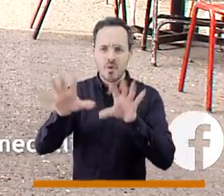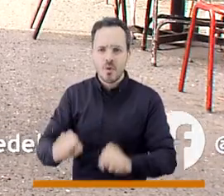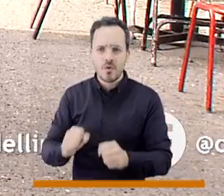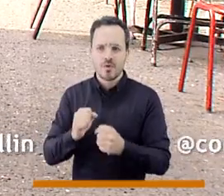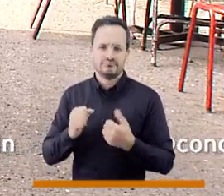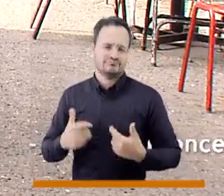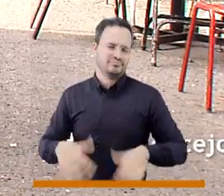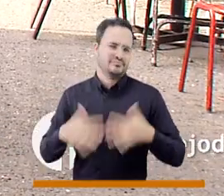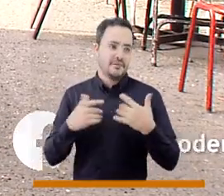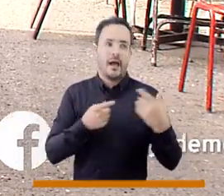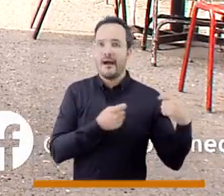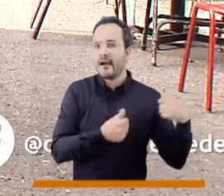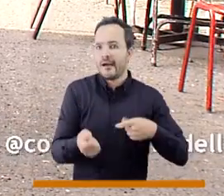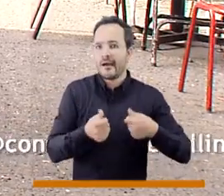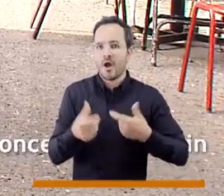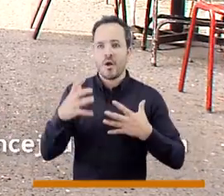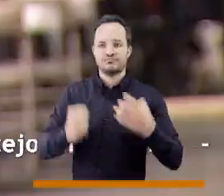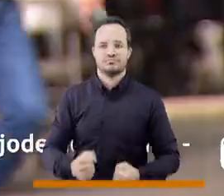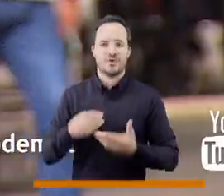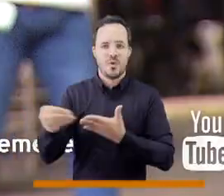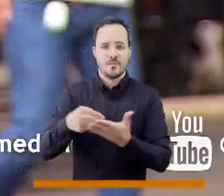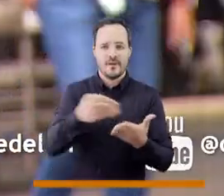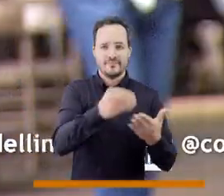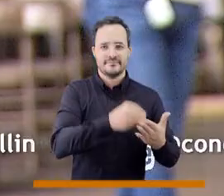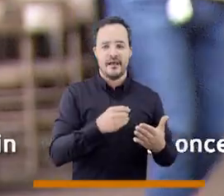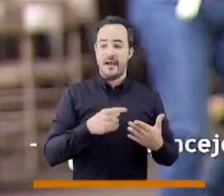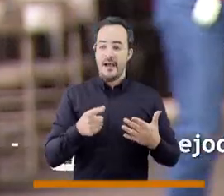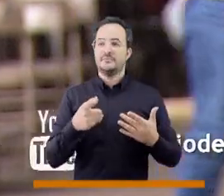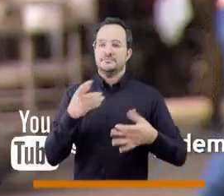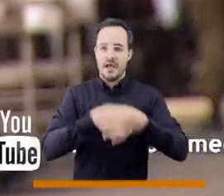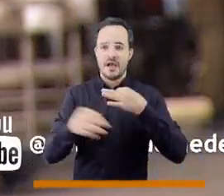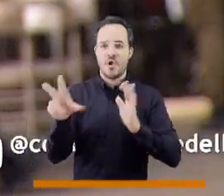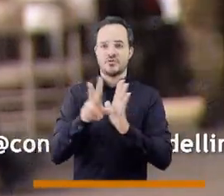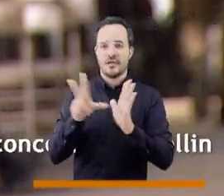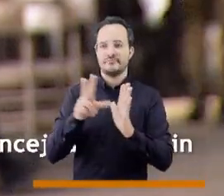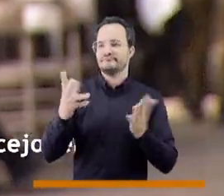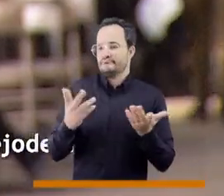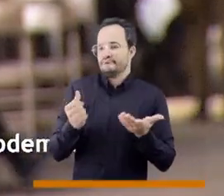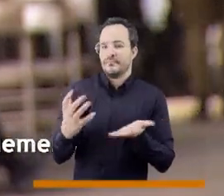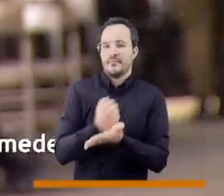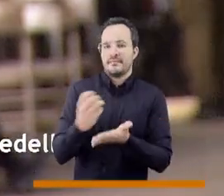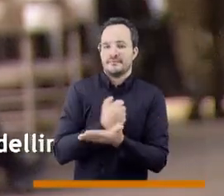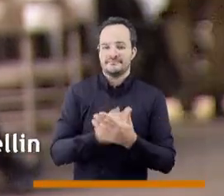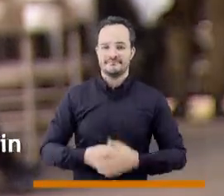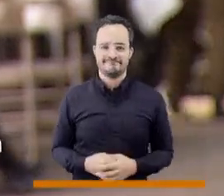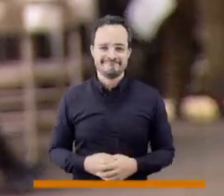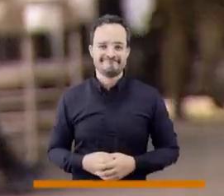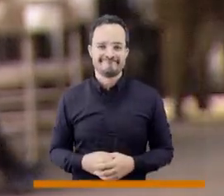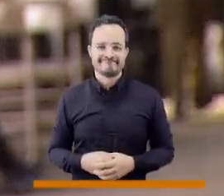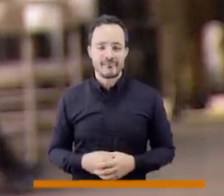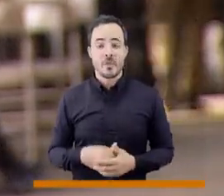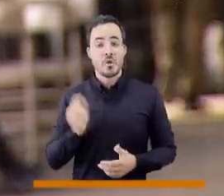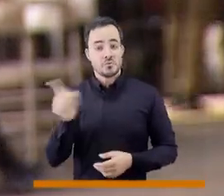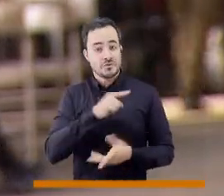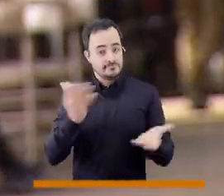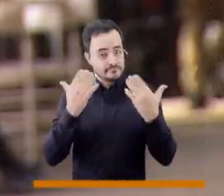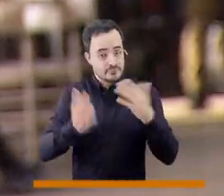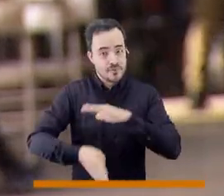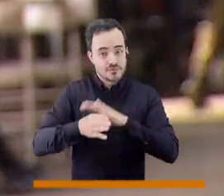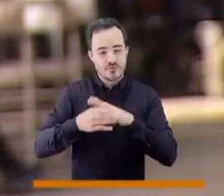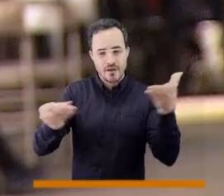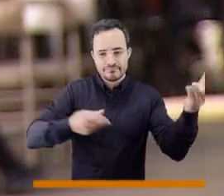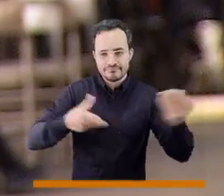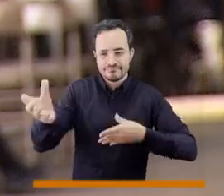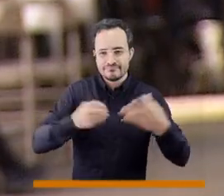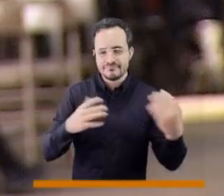y viviendas, pues los extranjeros invierten en esta zona comprando propiedades y convirtiéndolas en hoteles turísticos.